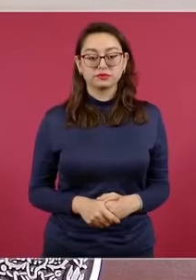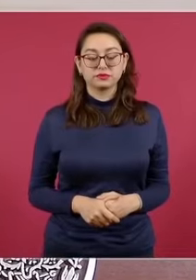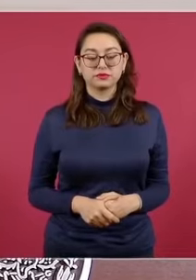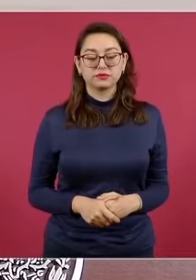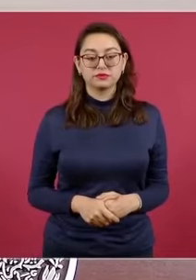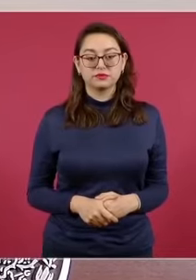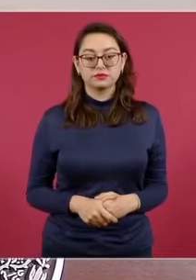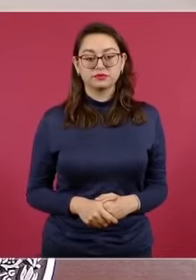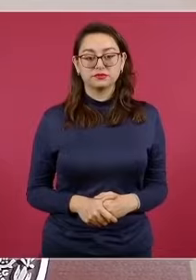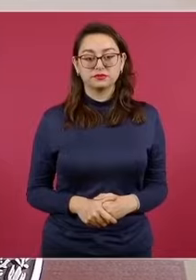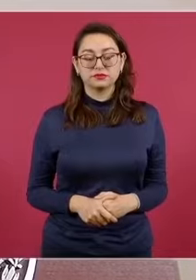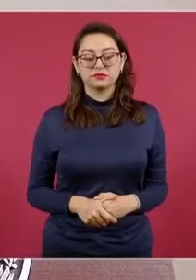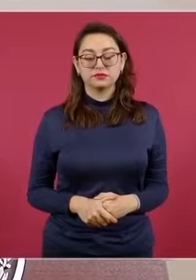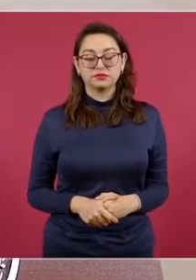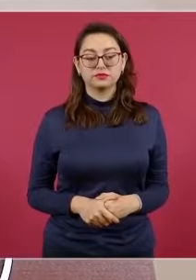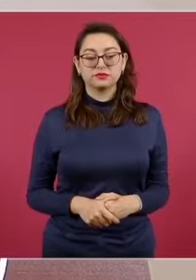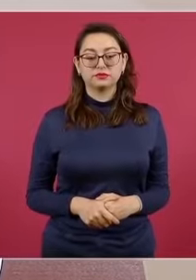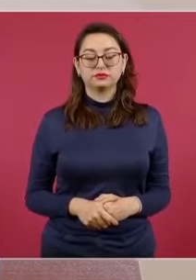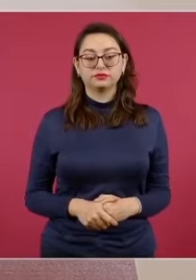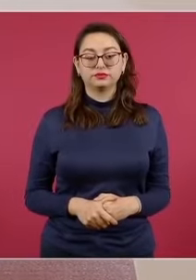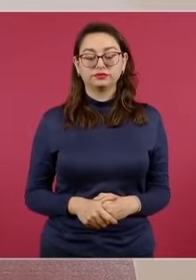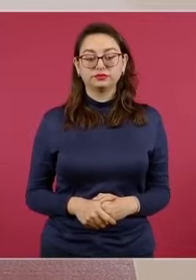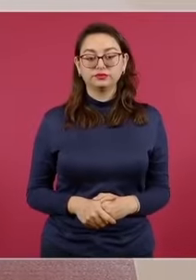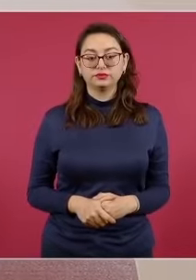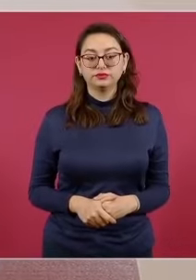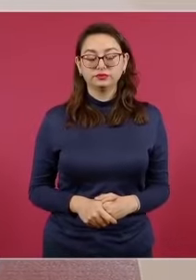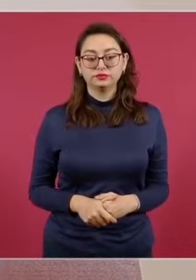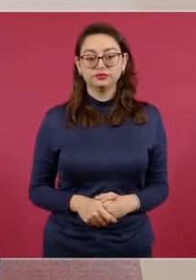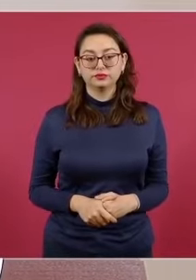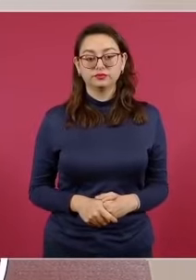una reforma válida,